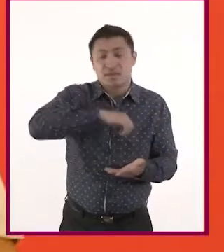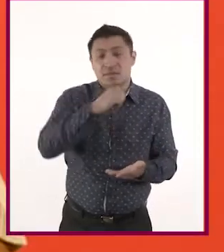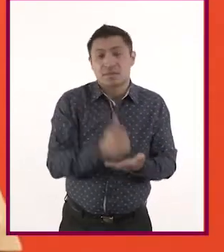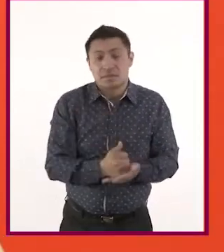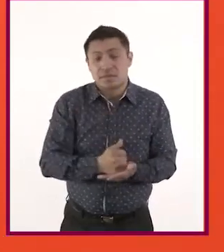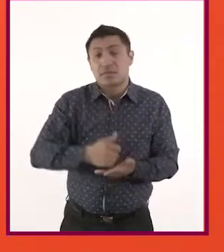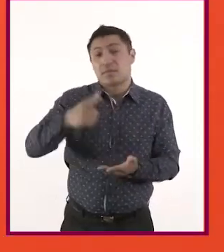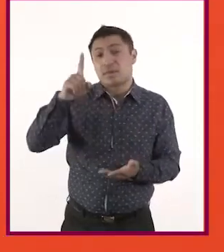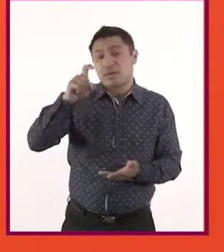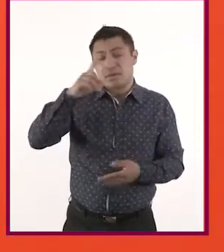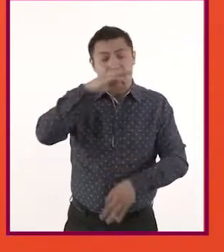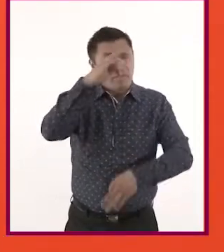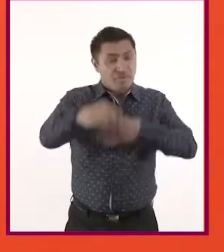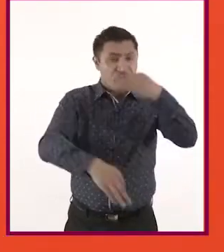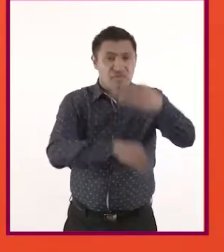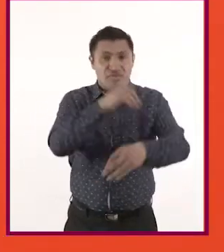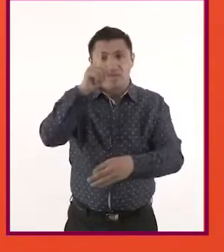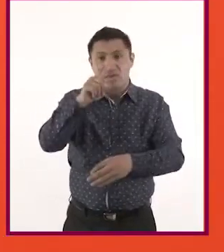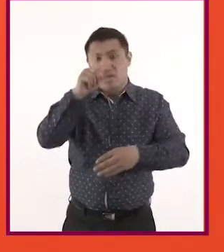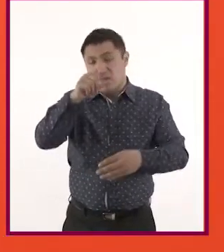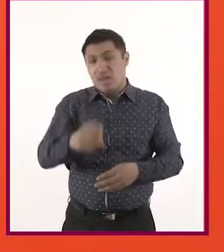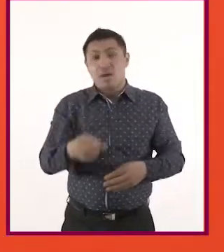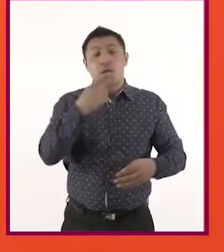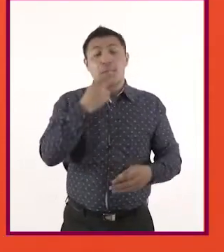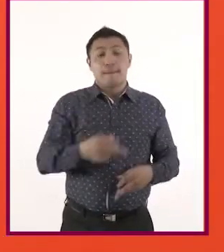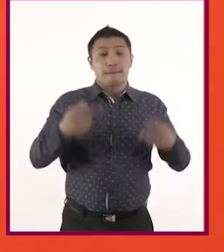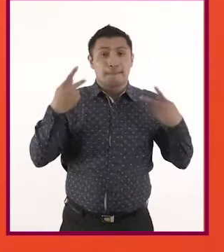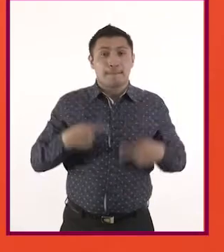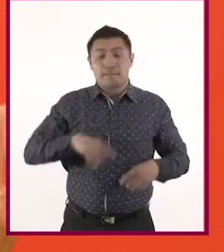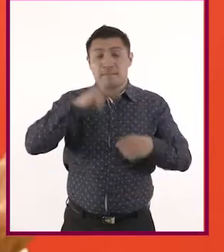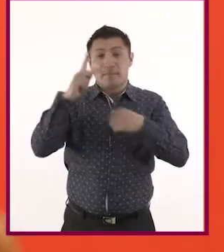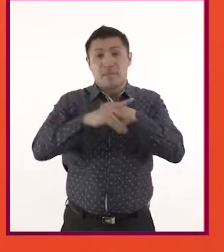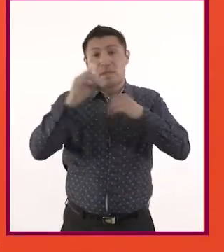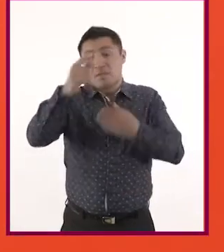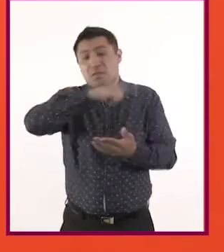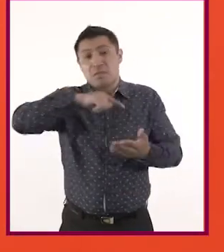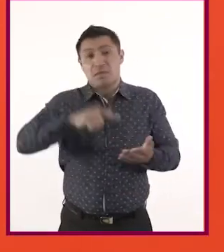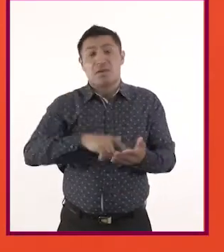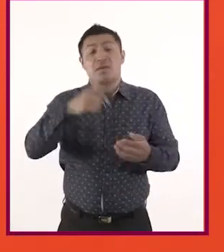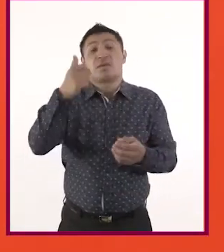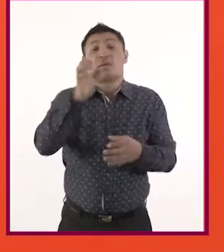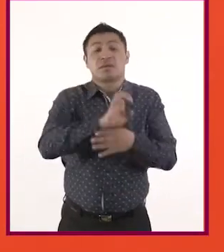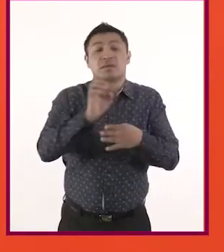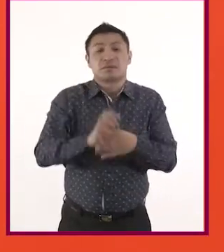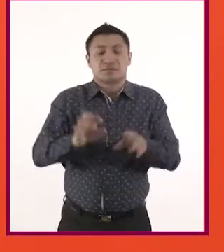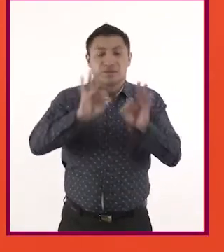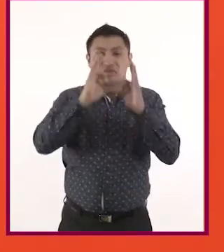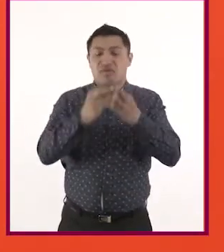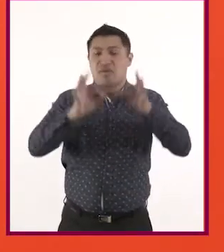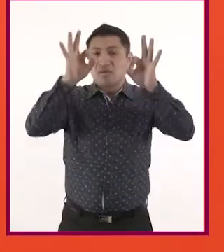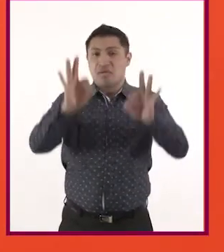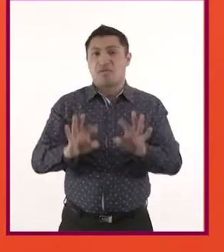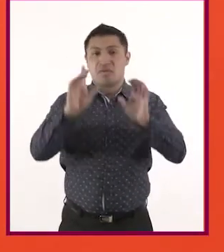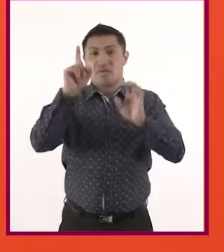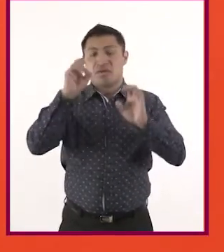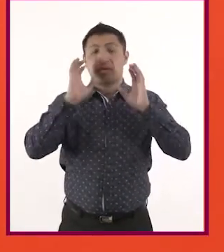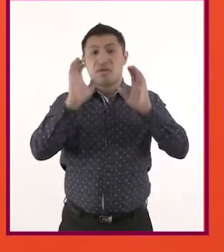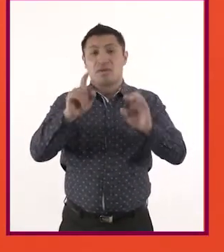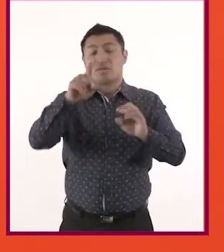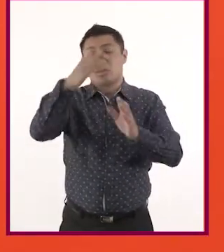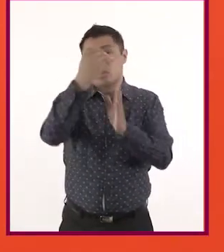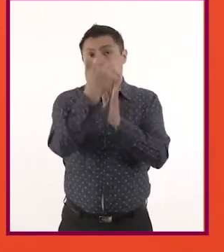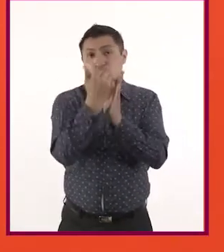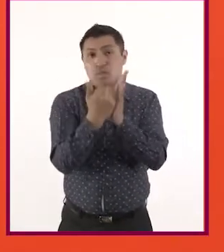suma de toda el agua que utiliza una persona, país o región. Así que una manera efectiva de cuidar el agua es reducir tu huella